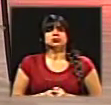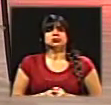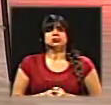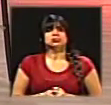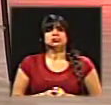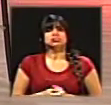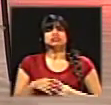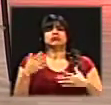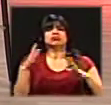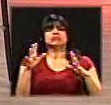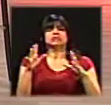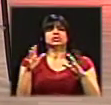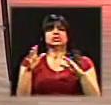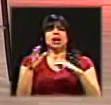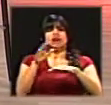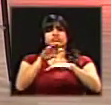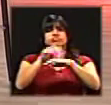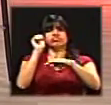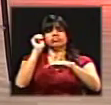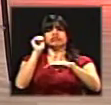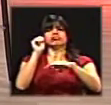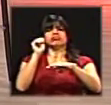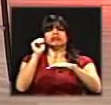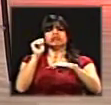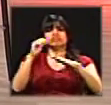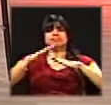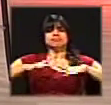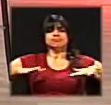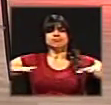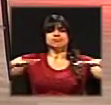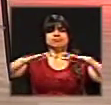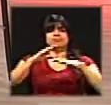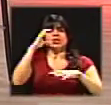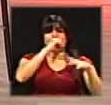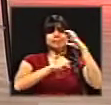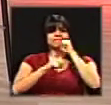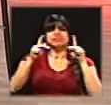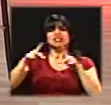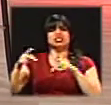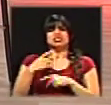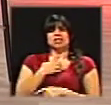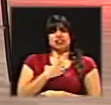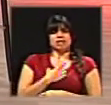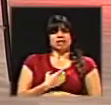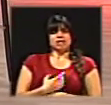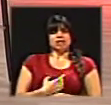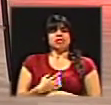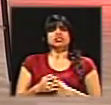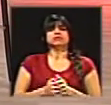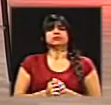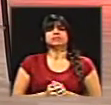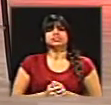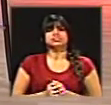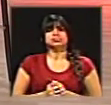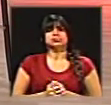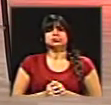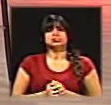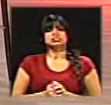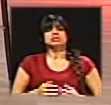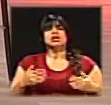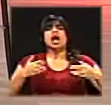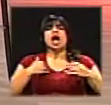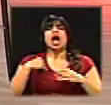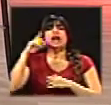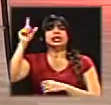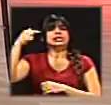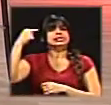estaría captando, digamos, este clima de descontento, que había una... digamos, un